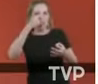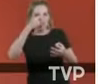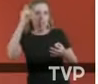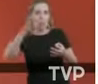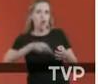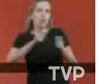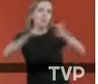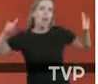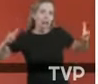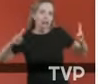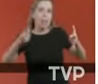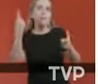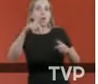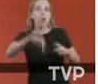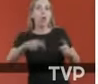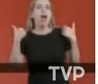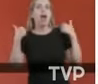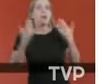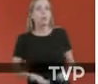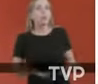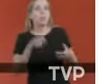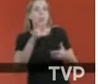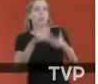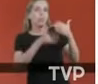es muchísimo. Pero aprovechemos